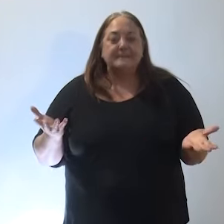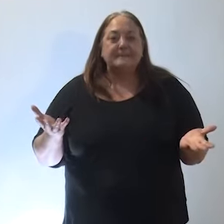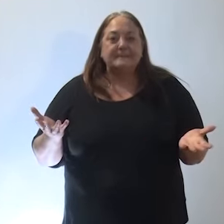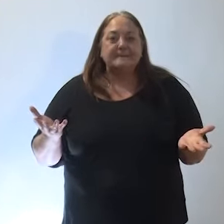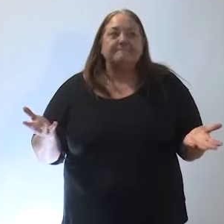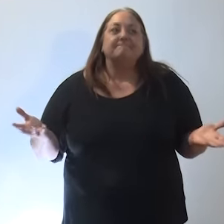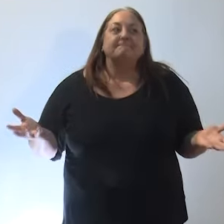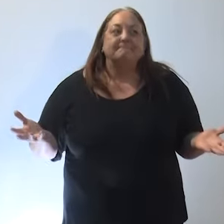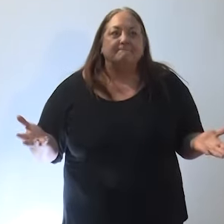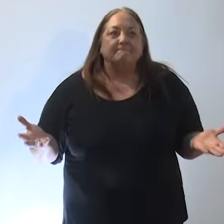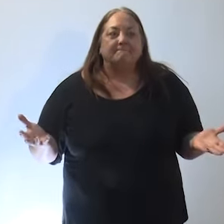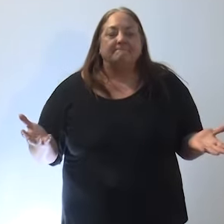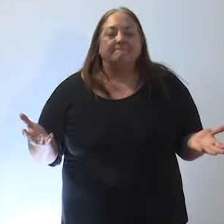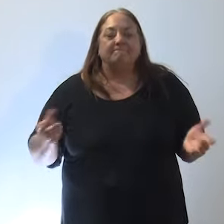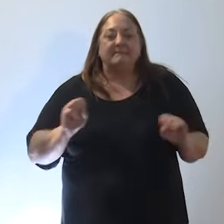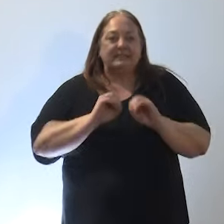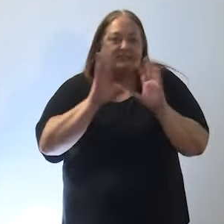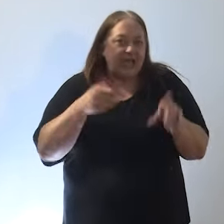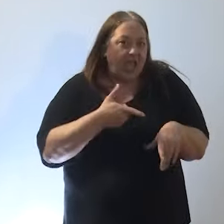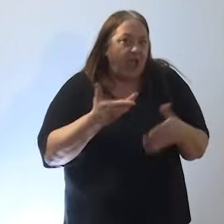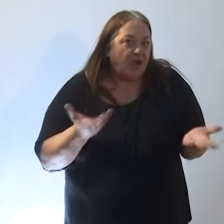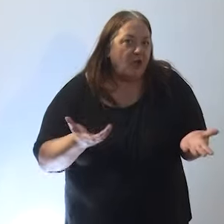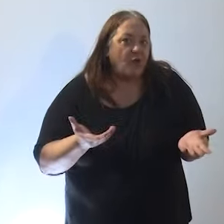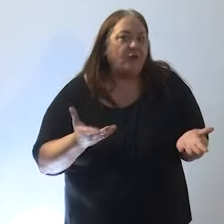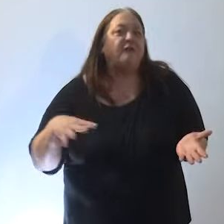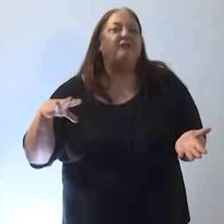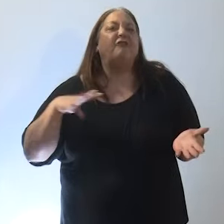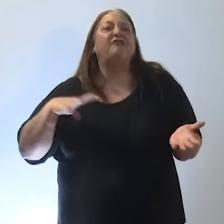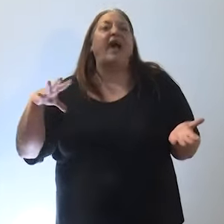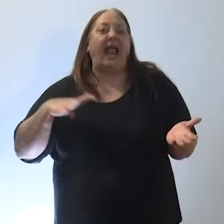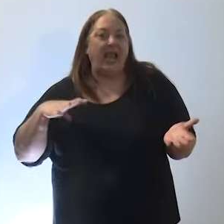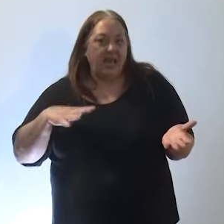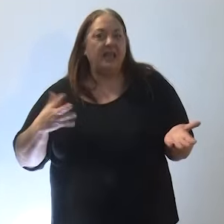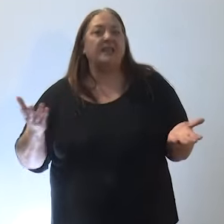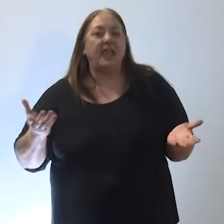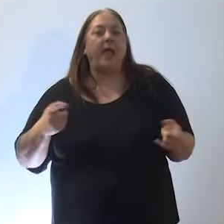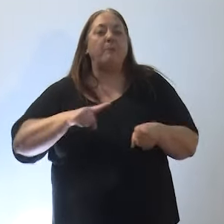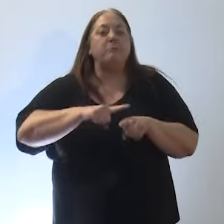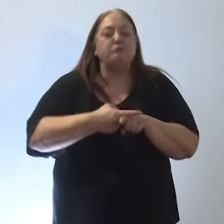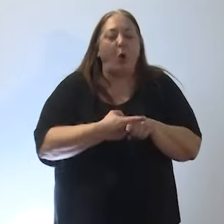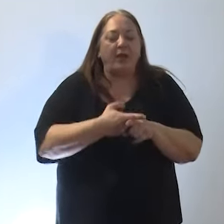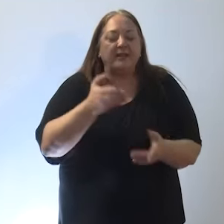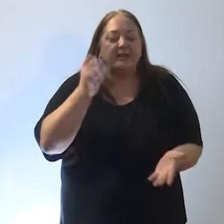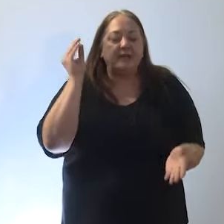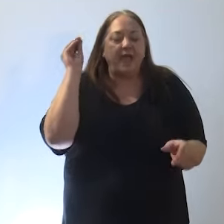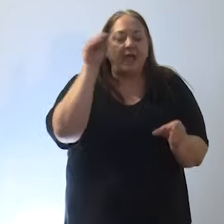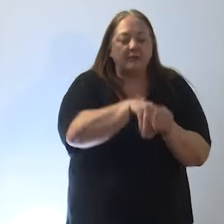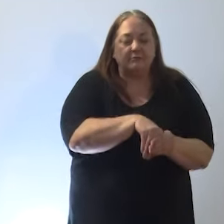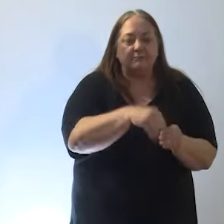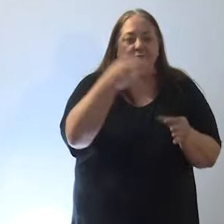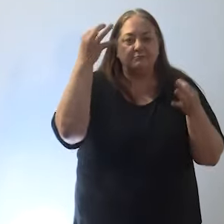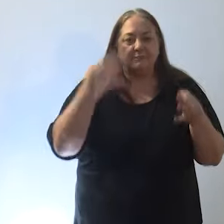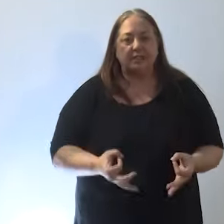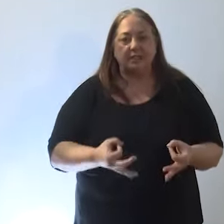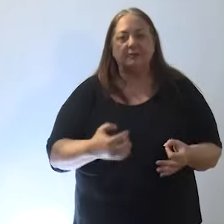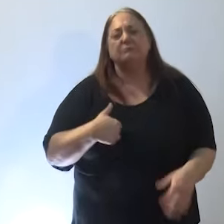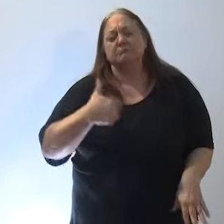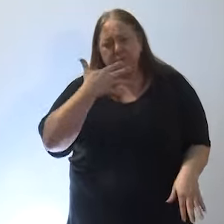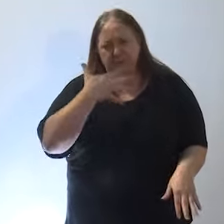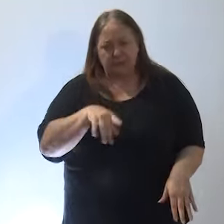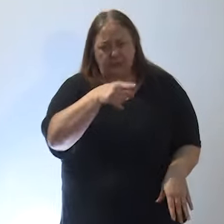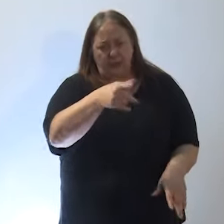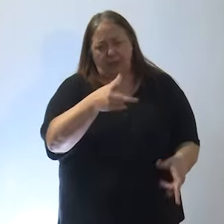fueron suplantados por lo menos faltó la política en el medio no ese entiendo que vos decís que es